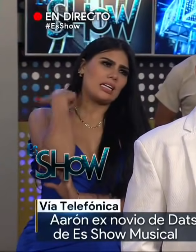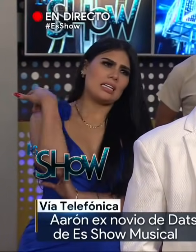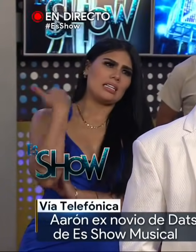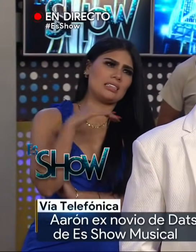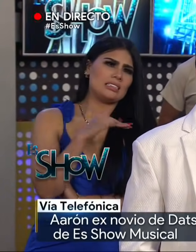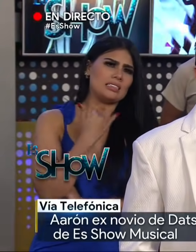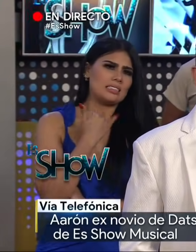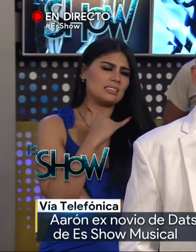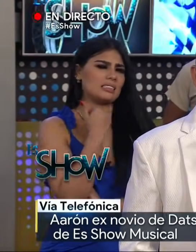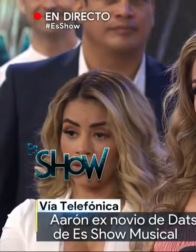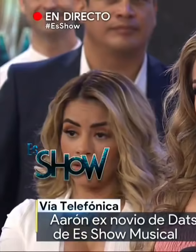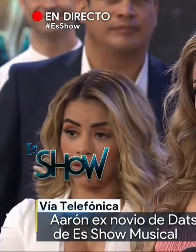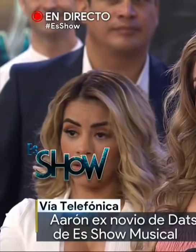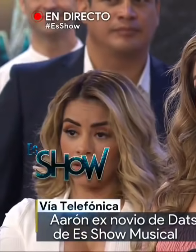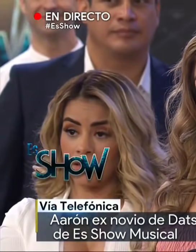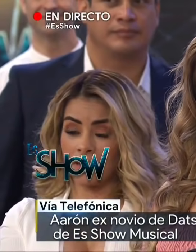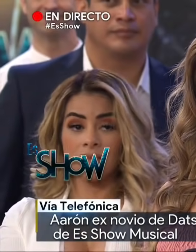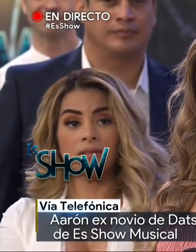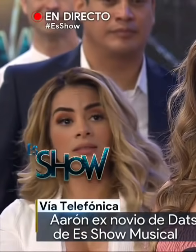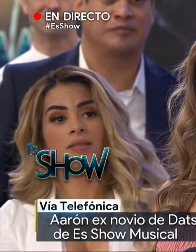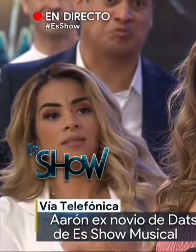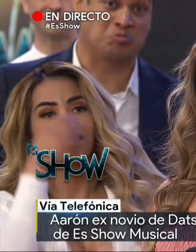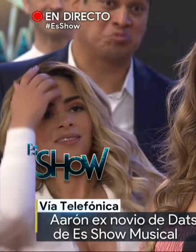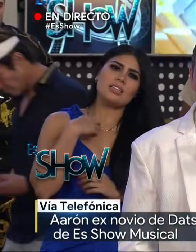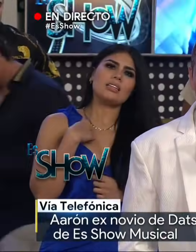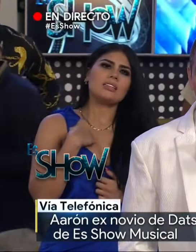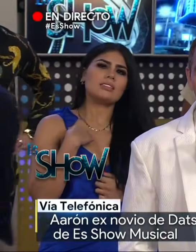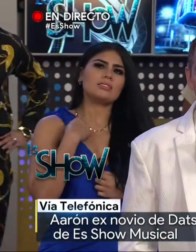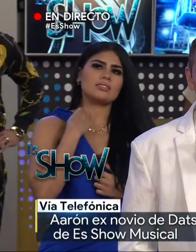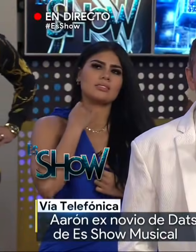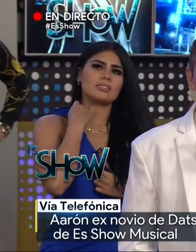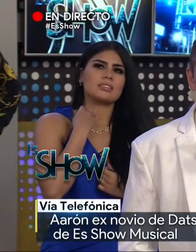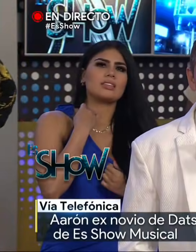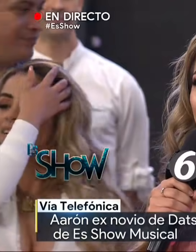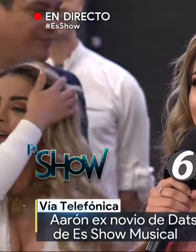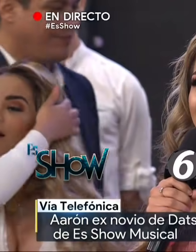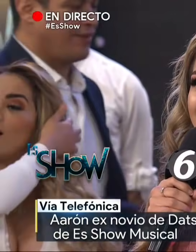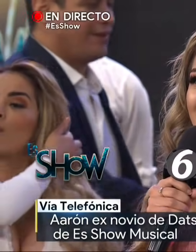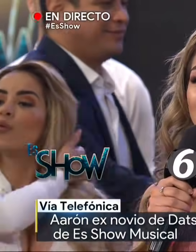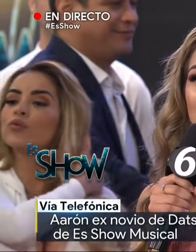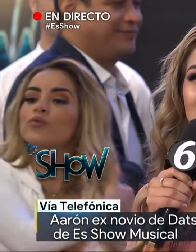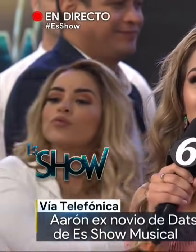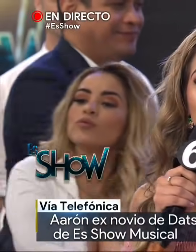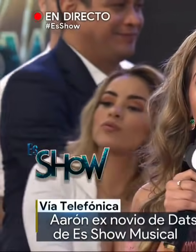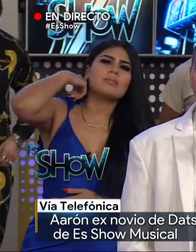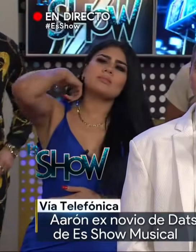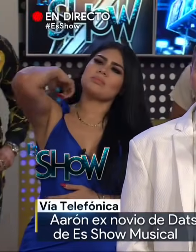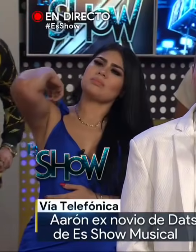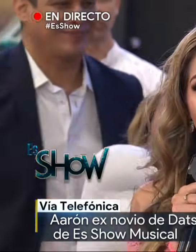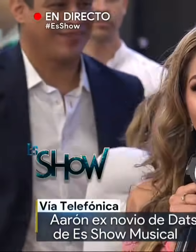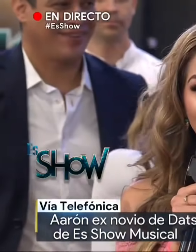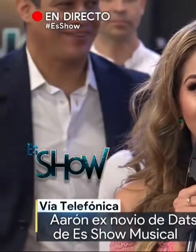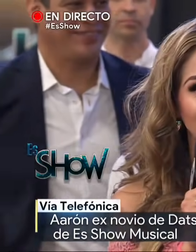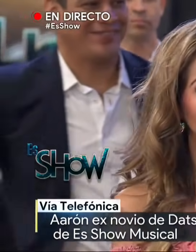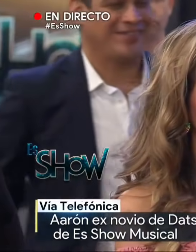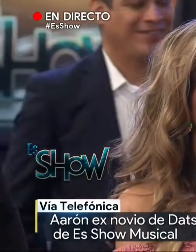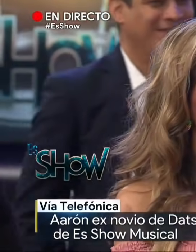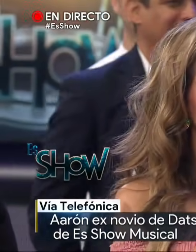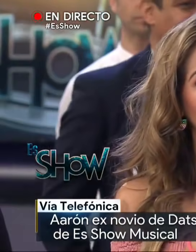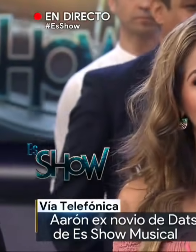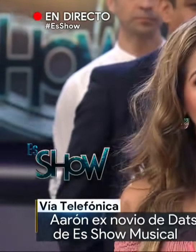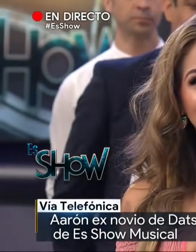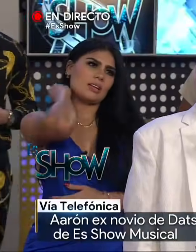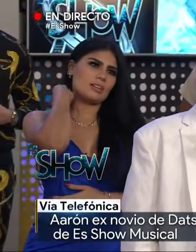Ivette. Ivette. ¿A poco Ivette es tu asistente? Y ahora resulta. Oye, no decías que estaba solo. En 30 años